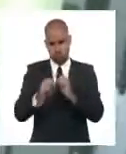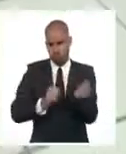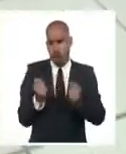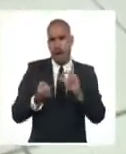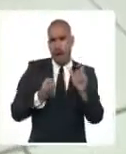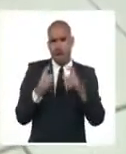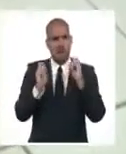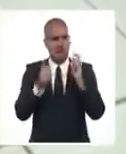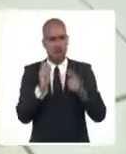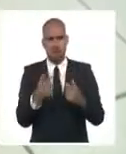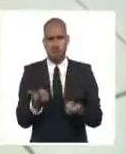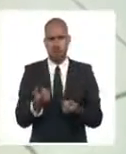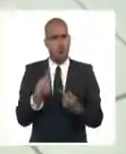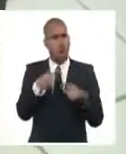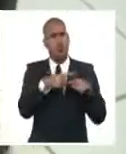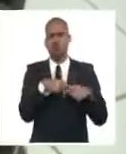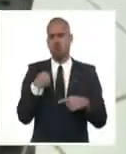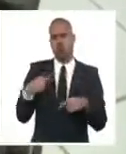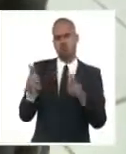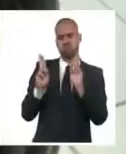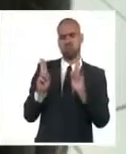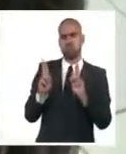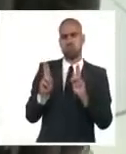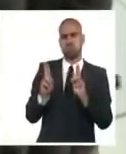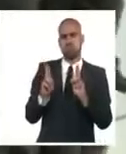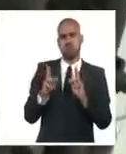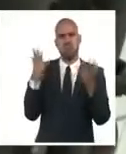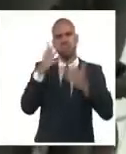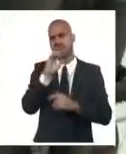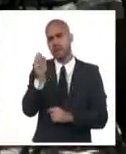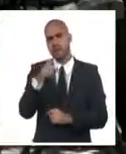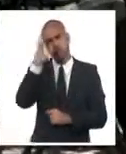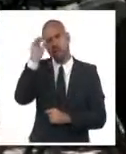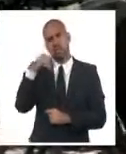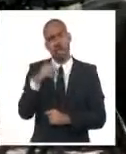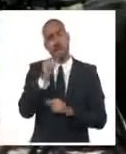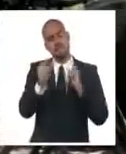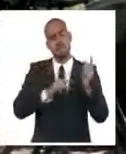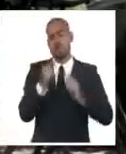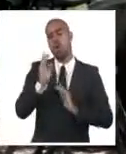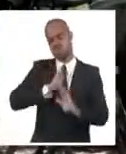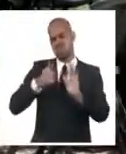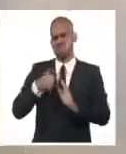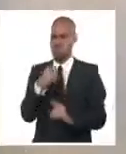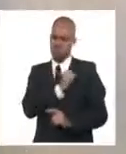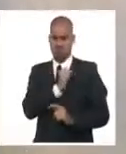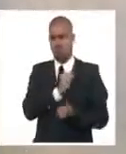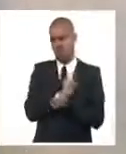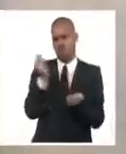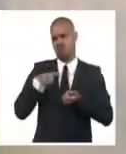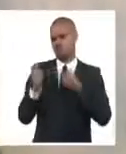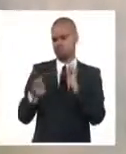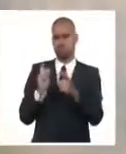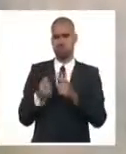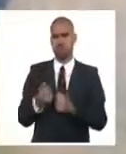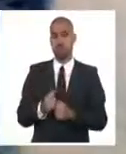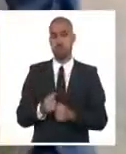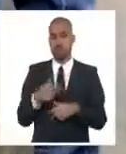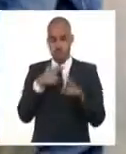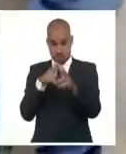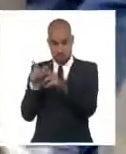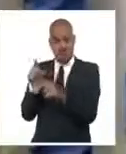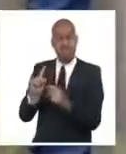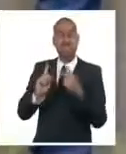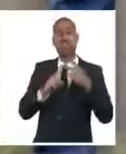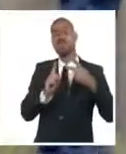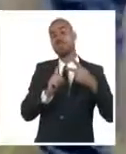los que se niegan. El pulso lo ganan los defensores de la libre tenencia. El tiroteo en la escuela de Uvalde es solo el segundo peor